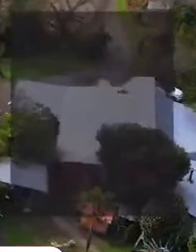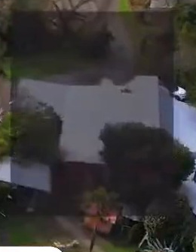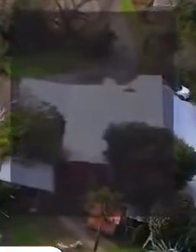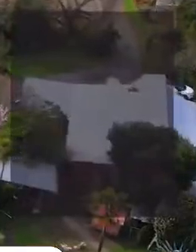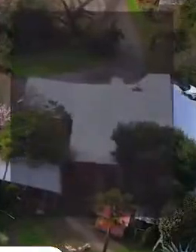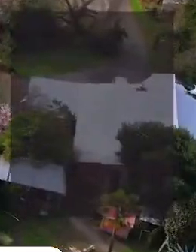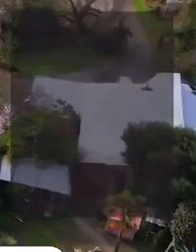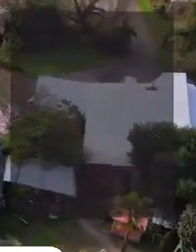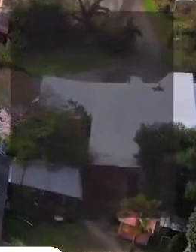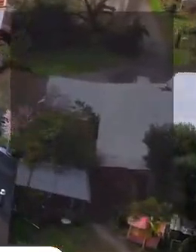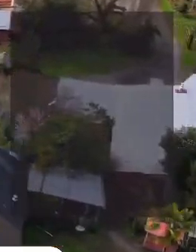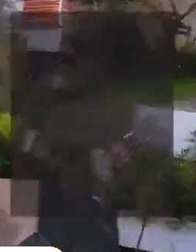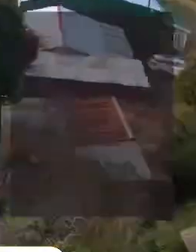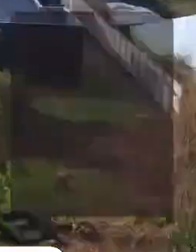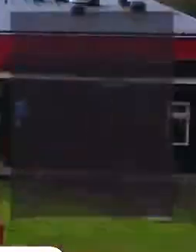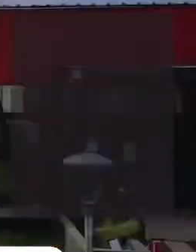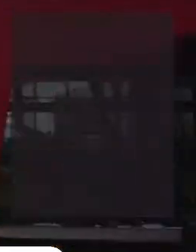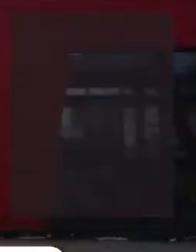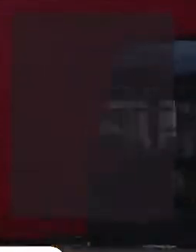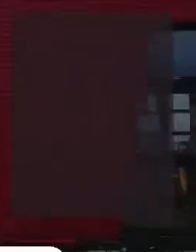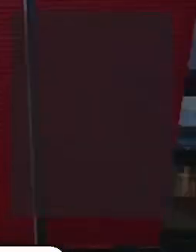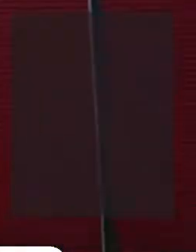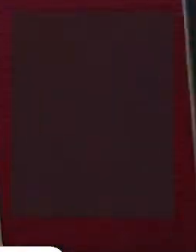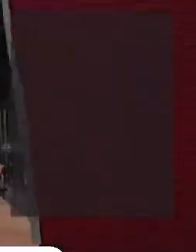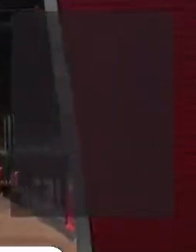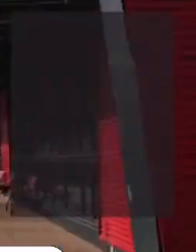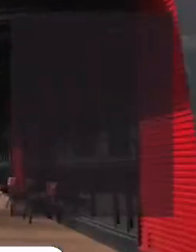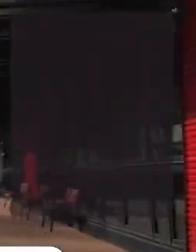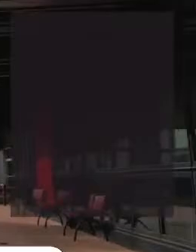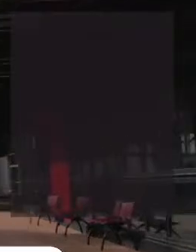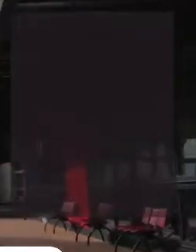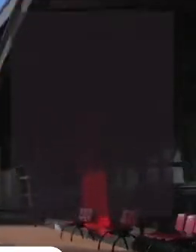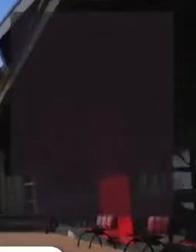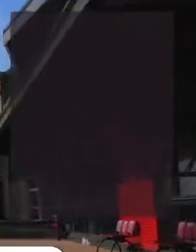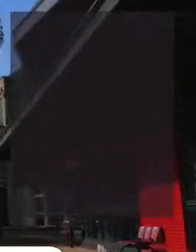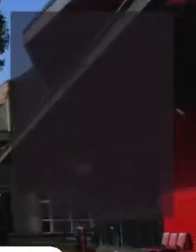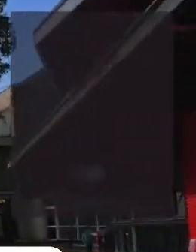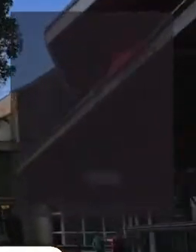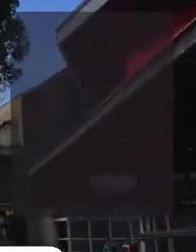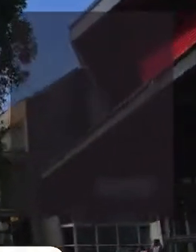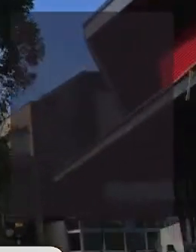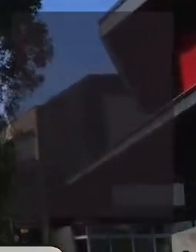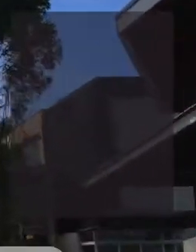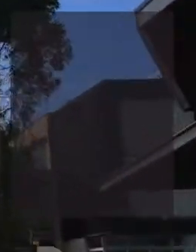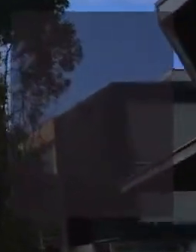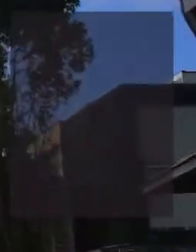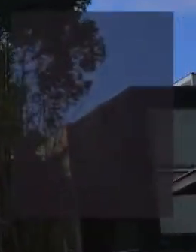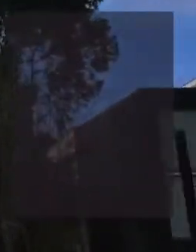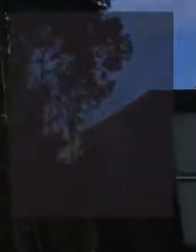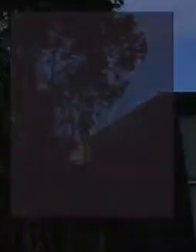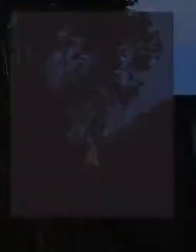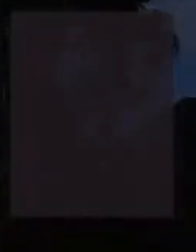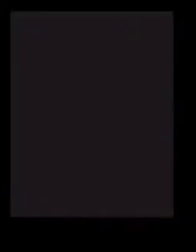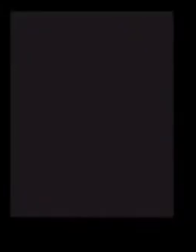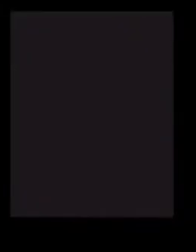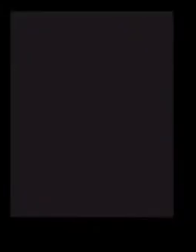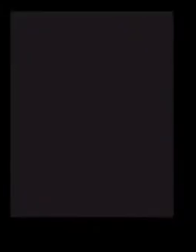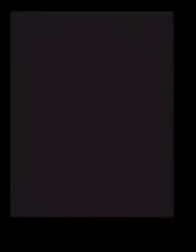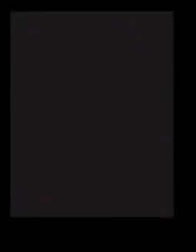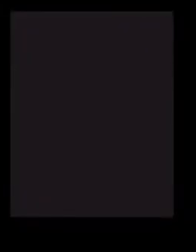lugar donde descubrir tu máximo potencial, la Universidad Austral de Chile es tu elección.